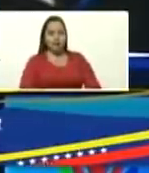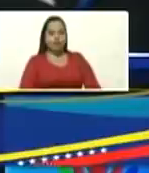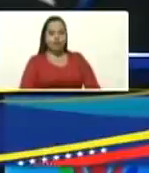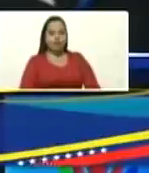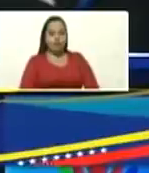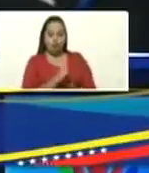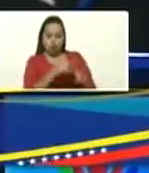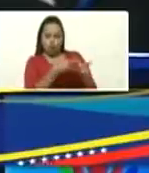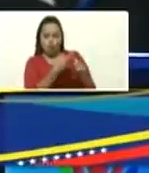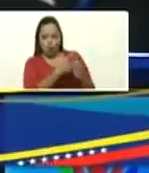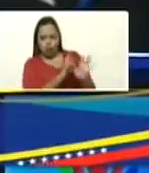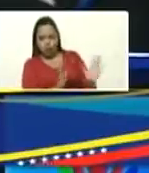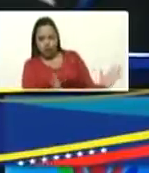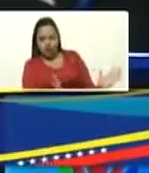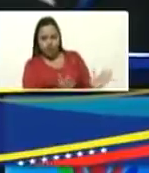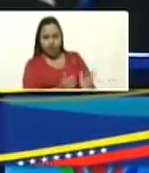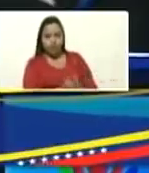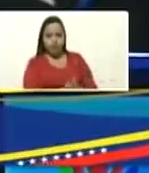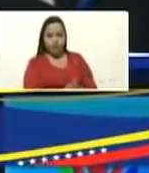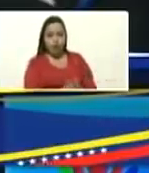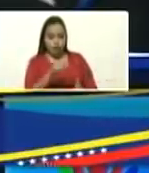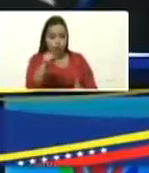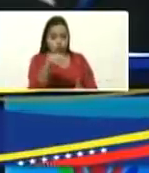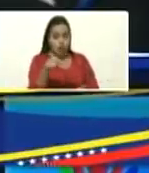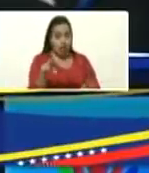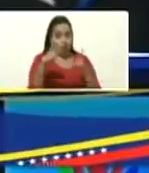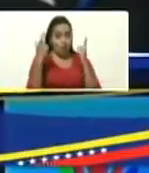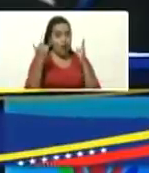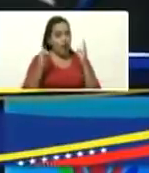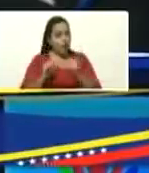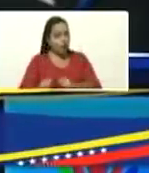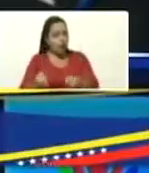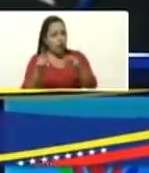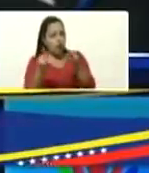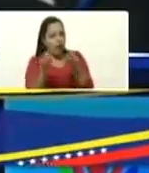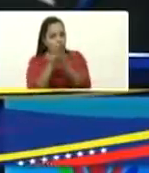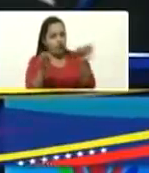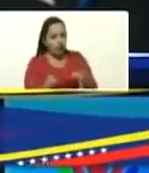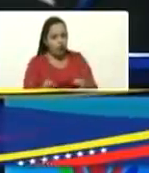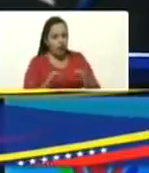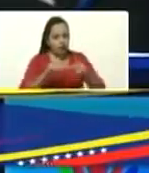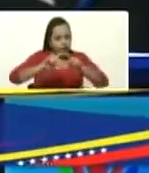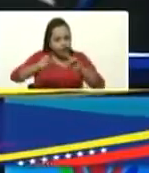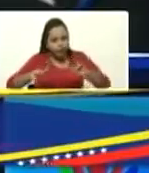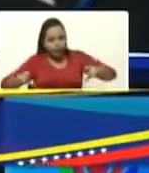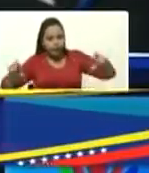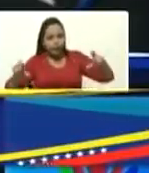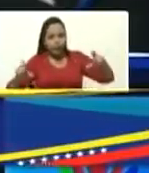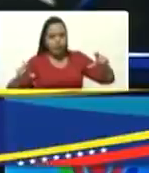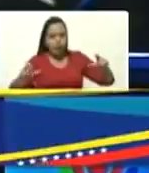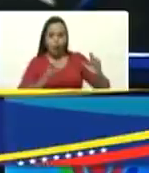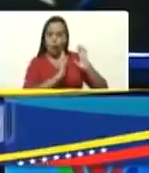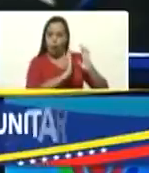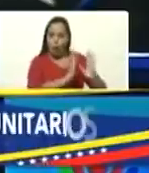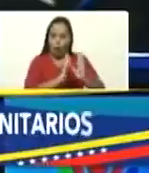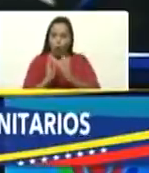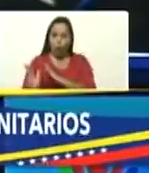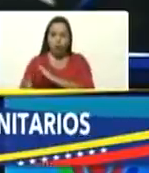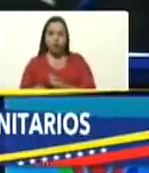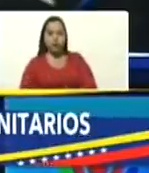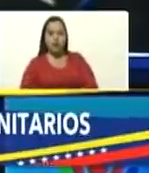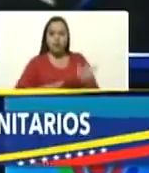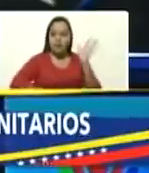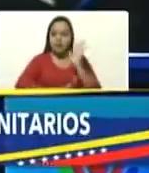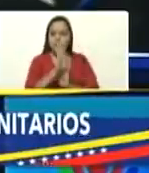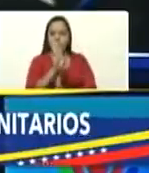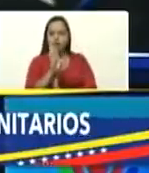Entonces, es una ventaja, Terán, tener esta forma de organización para el